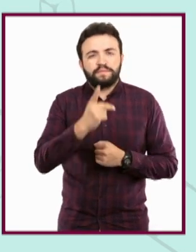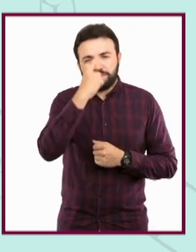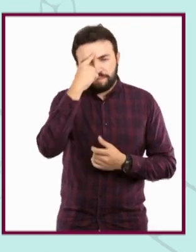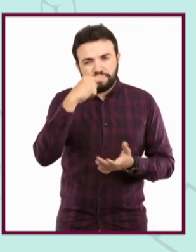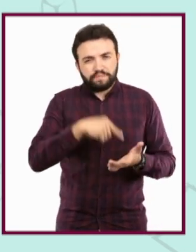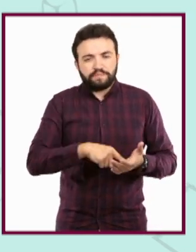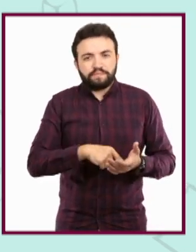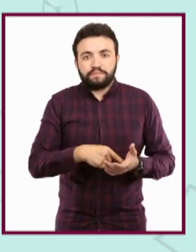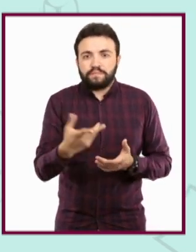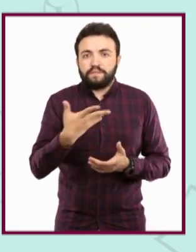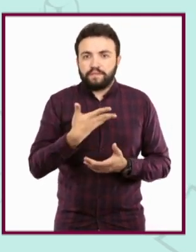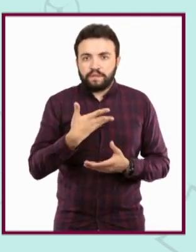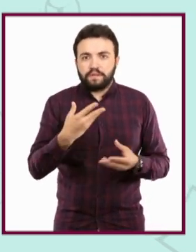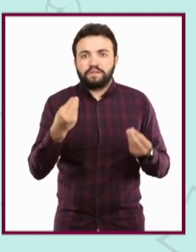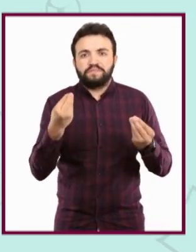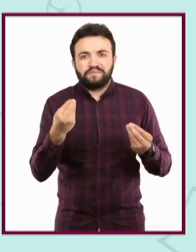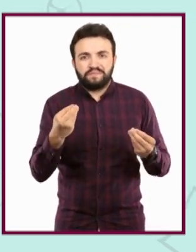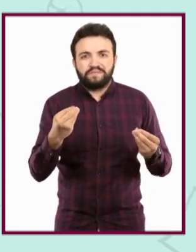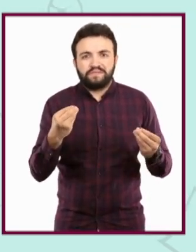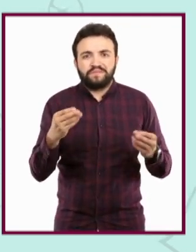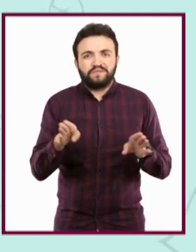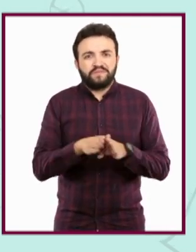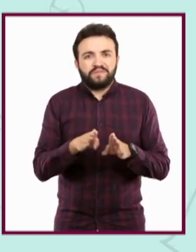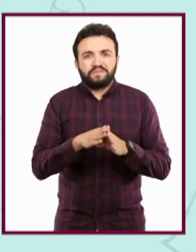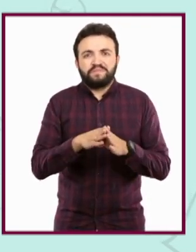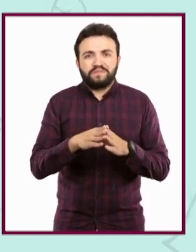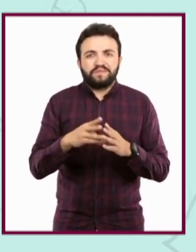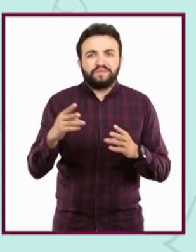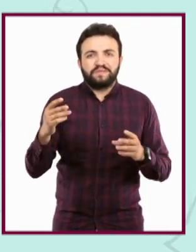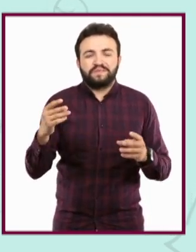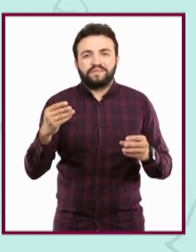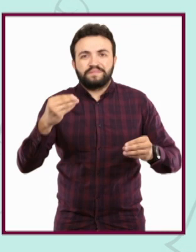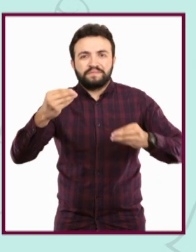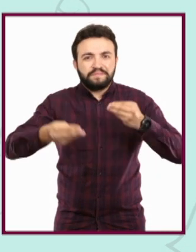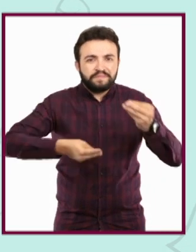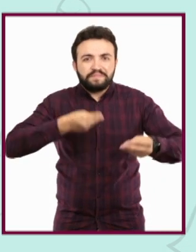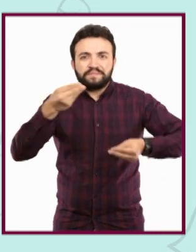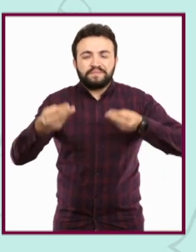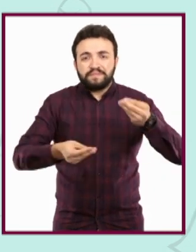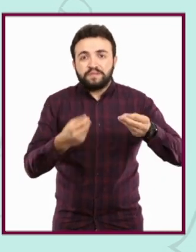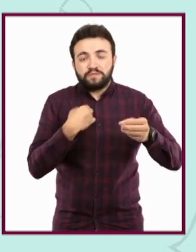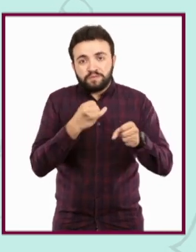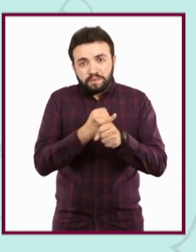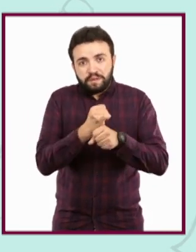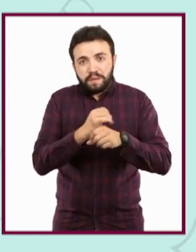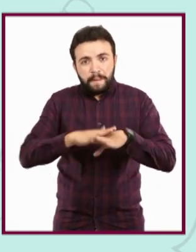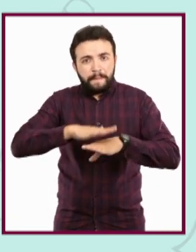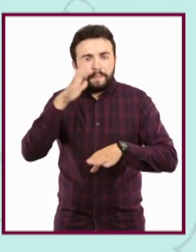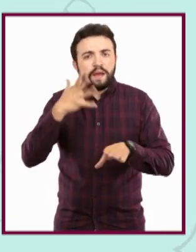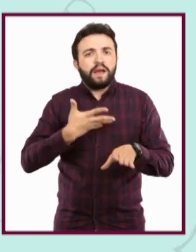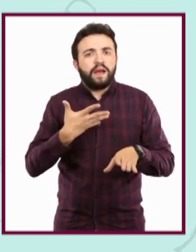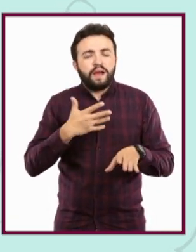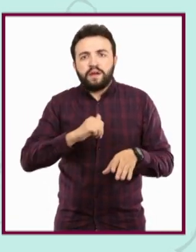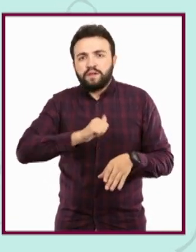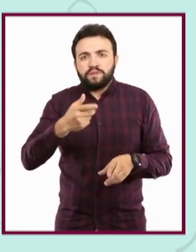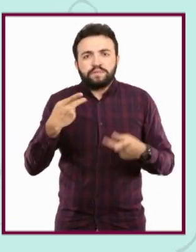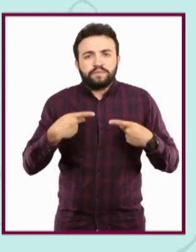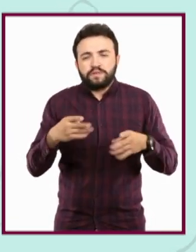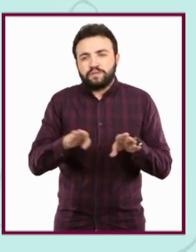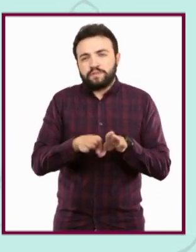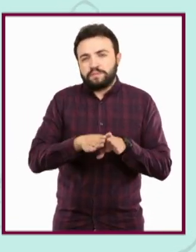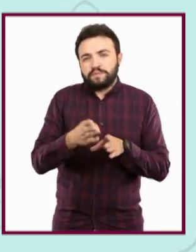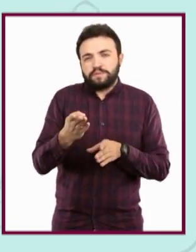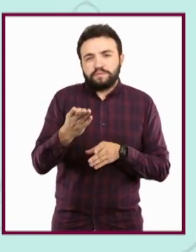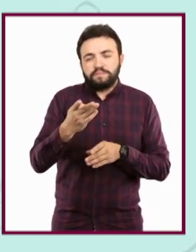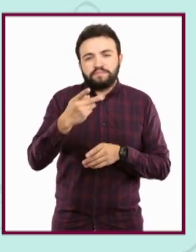crees? Existe mucha polémica al respecto. E investigando un poco más, descubrí que otros autores, por ejemplo, Dana Zohar